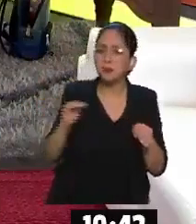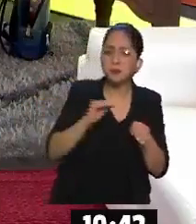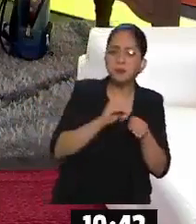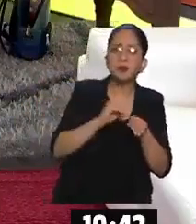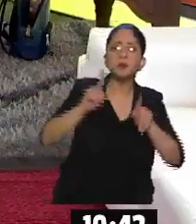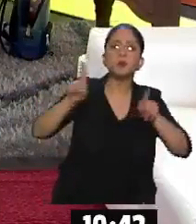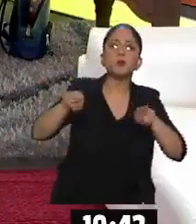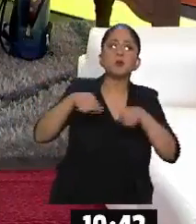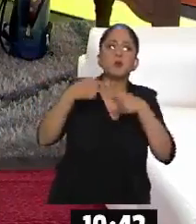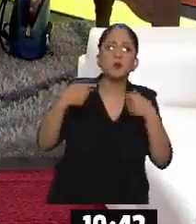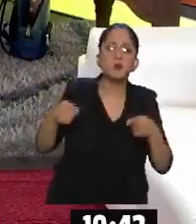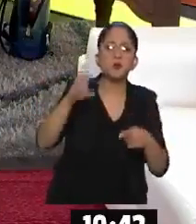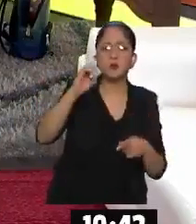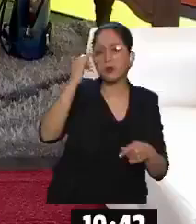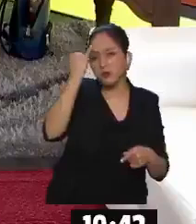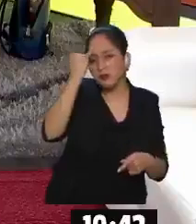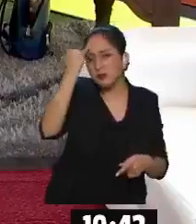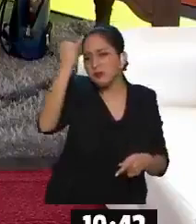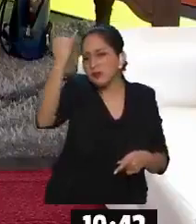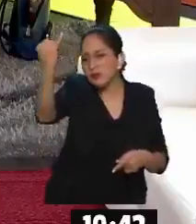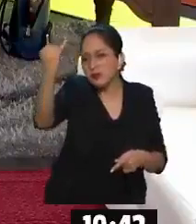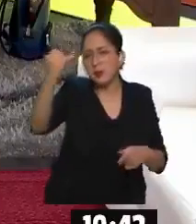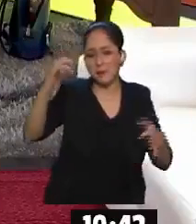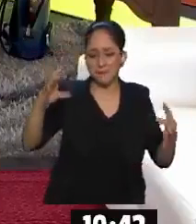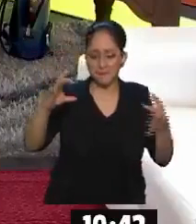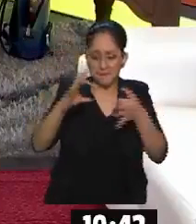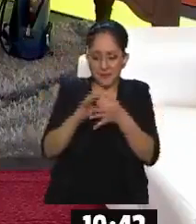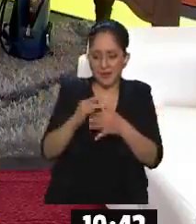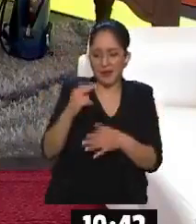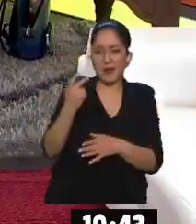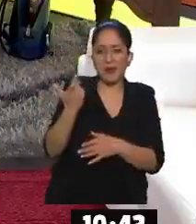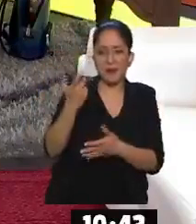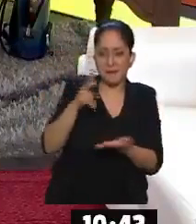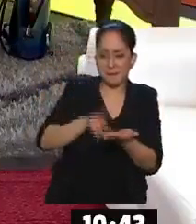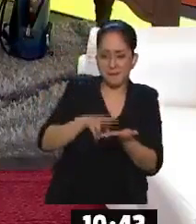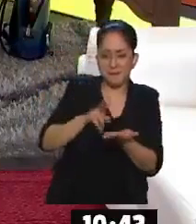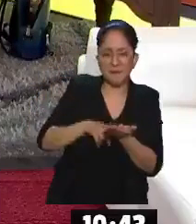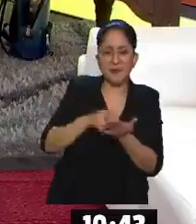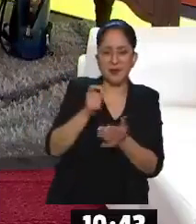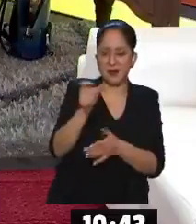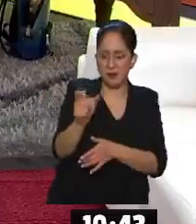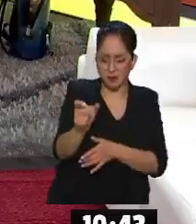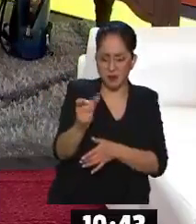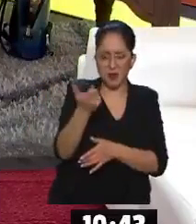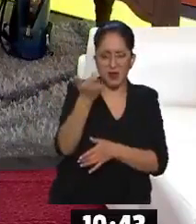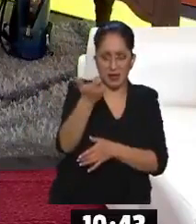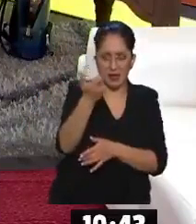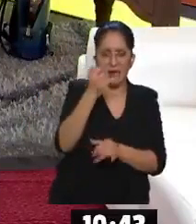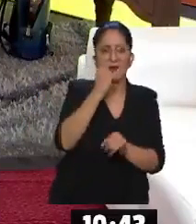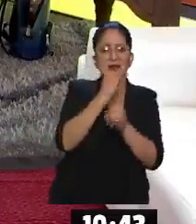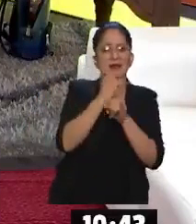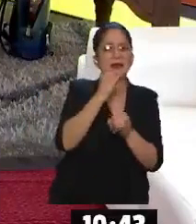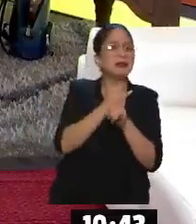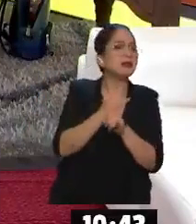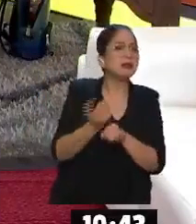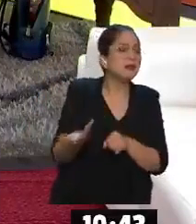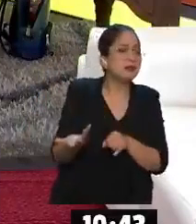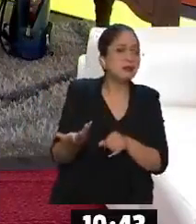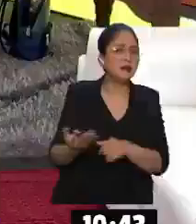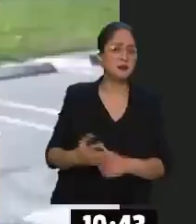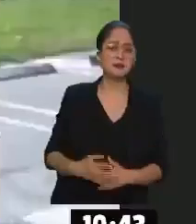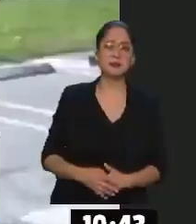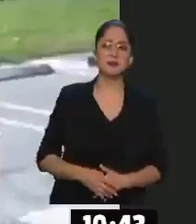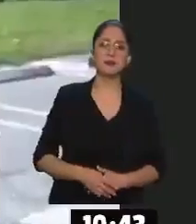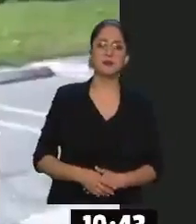otras expresiones alrededor de las criptomonedas? Sí, lo que pasa es que el ambiente